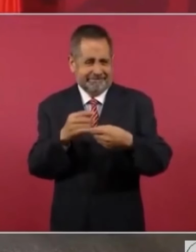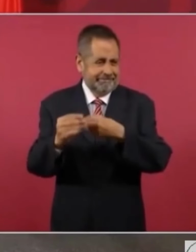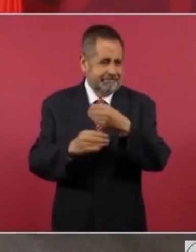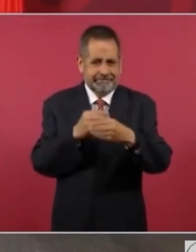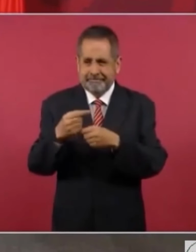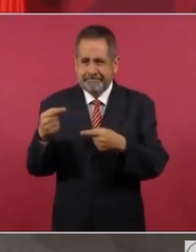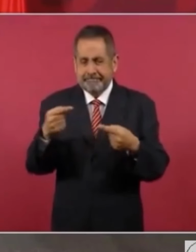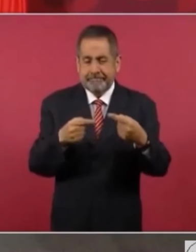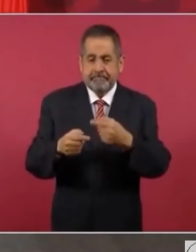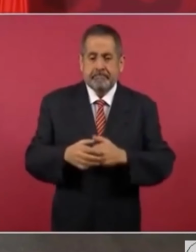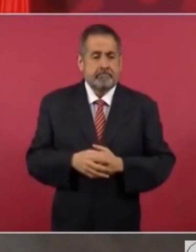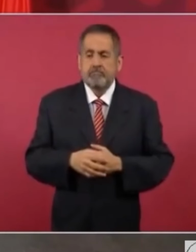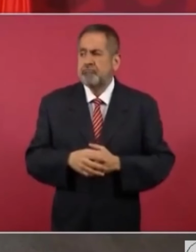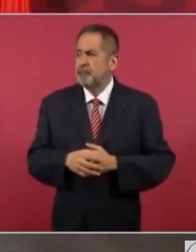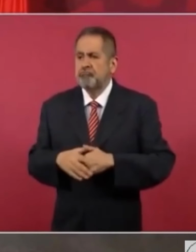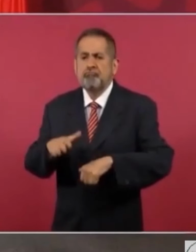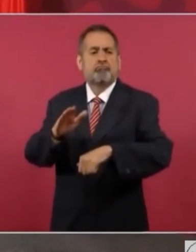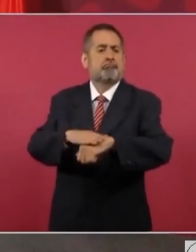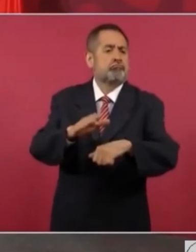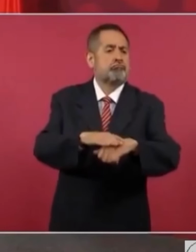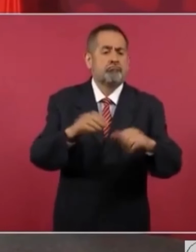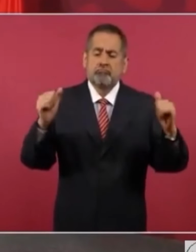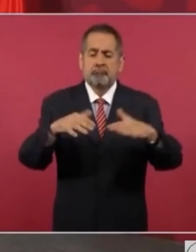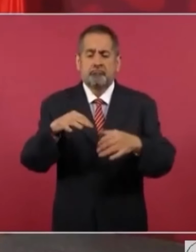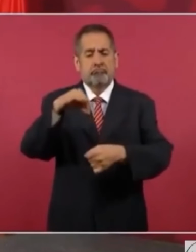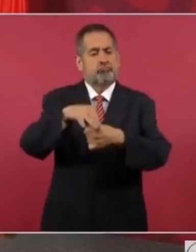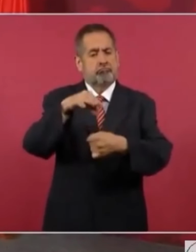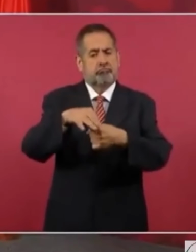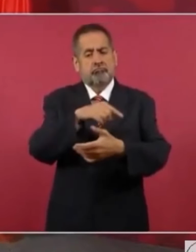de que convocamos elecciones en el 24.